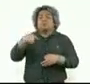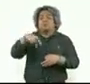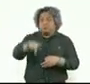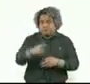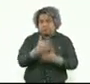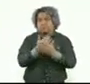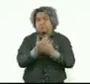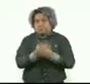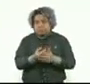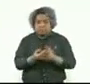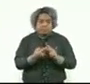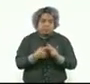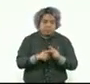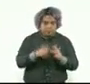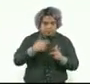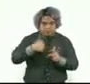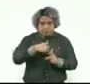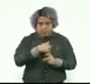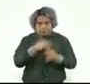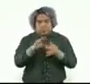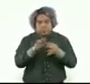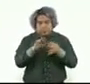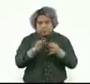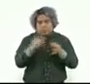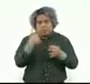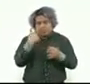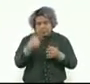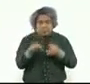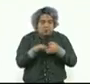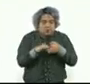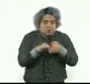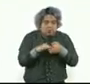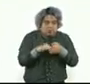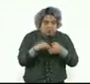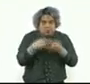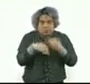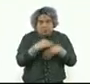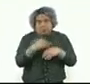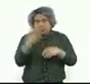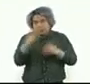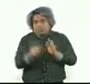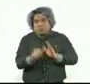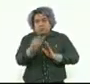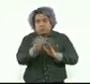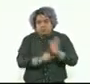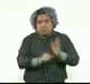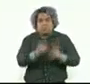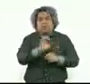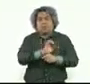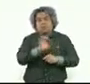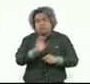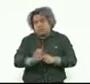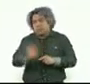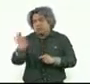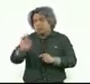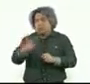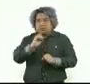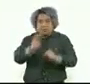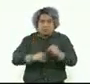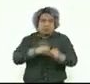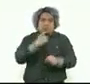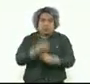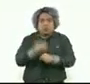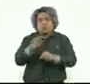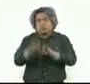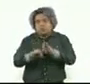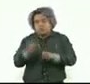pero queda ya muy poco tiempo, es decir, falta muy poco tiempo para que se cumplan los 4 meses para todo el grupo de edad y por eso sí hay una oportunidad de hacerlo de manera muy